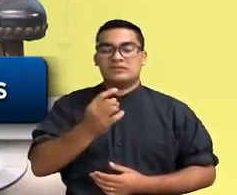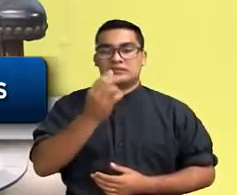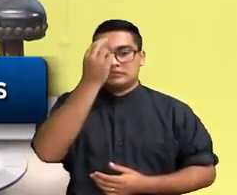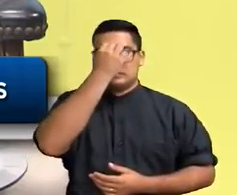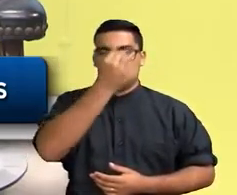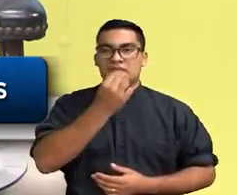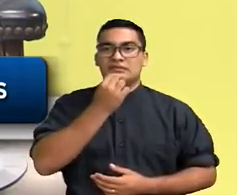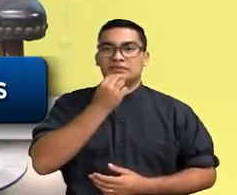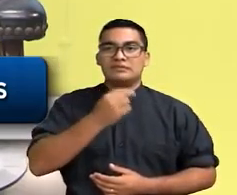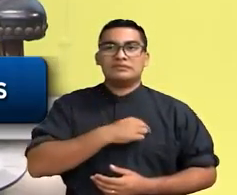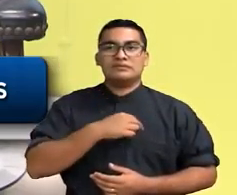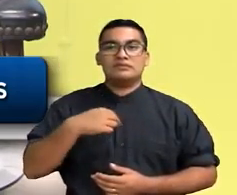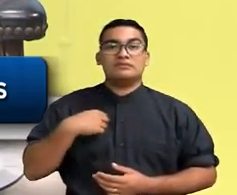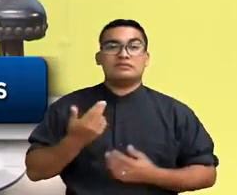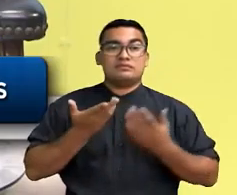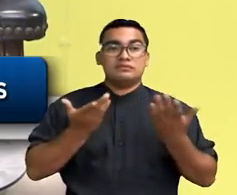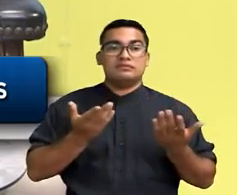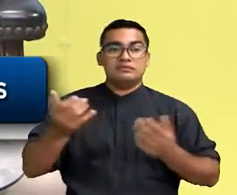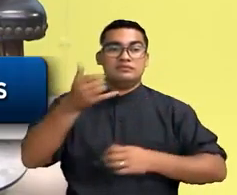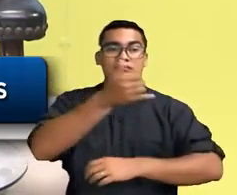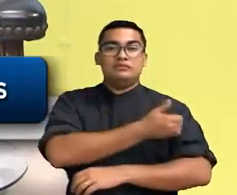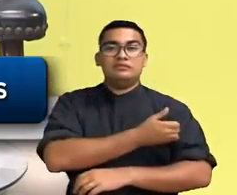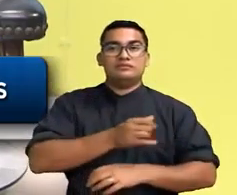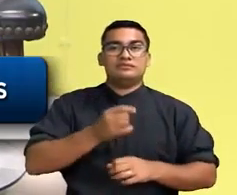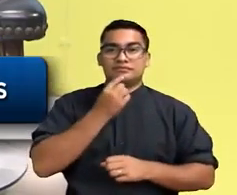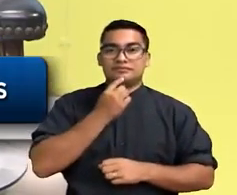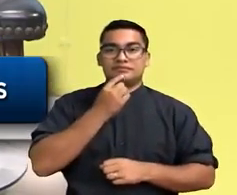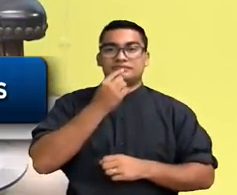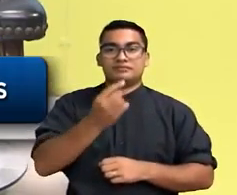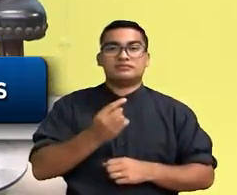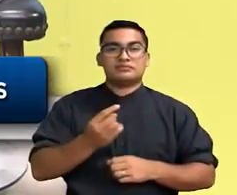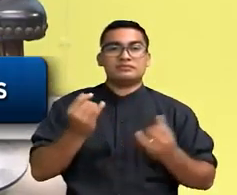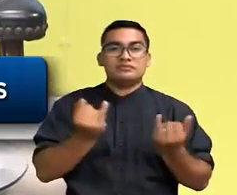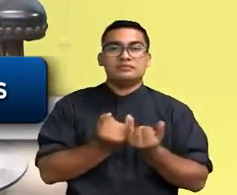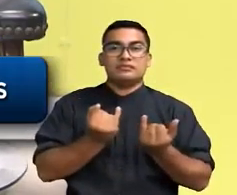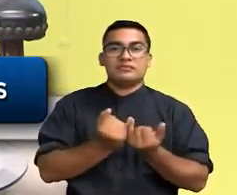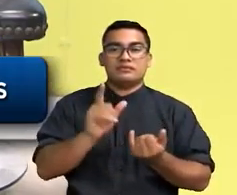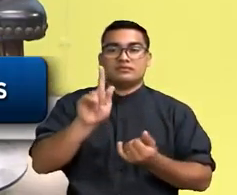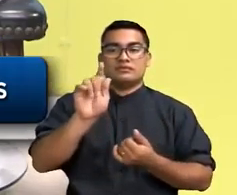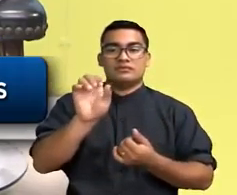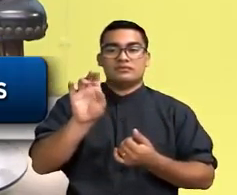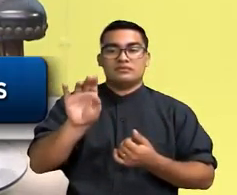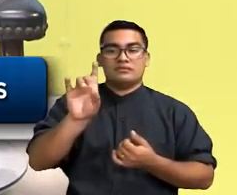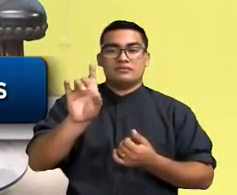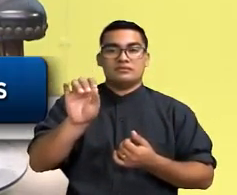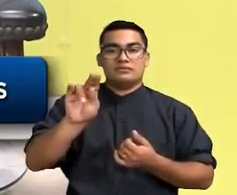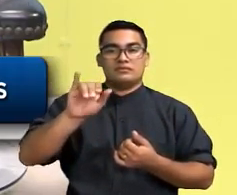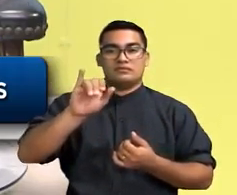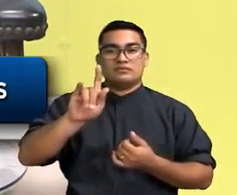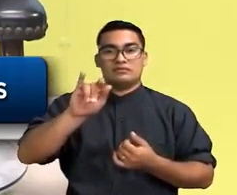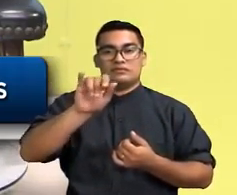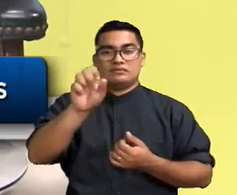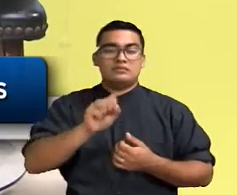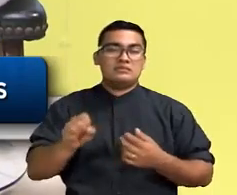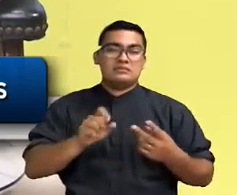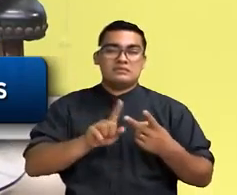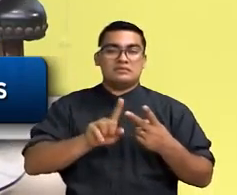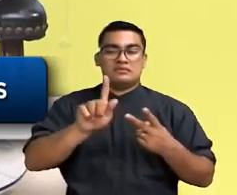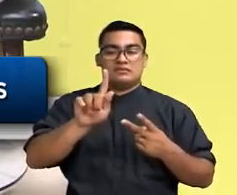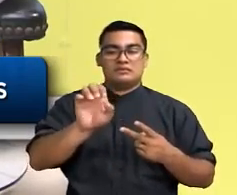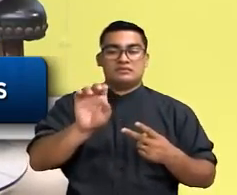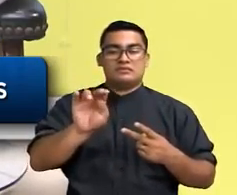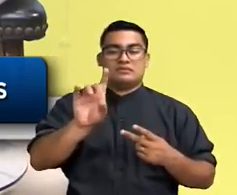acuden al hospital, entendiéndose ya sea tendinitis, tendinosis o